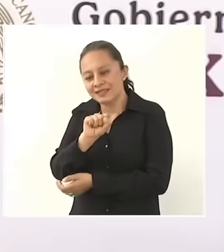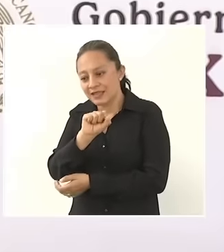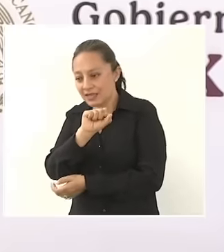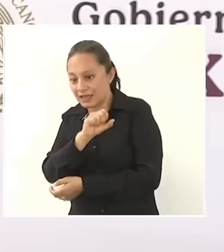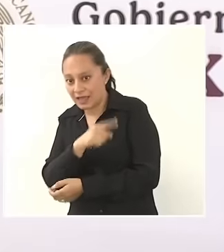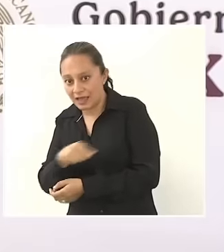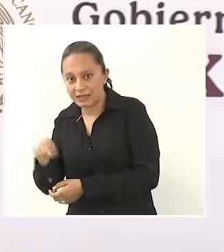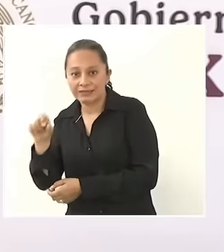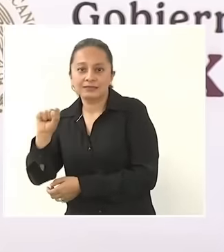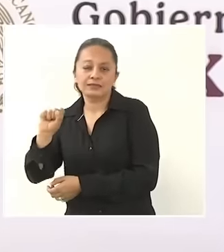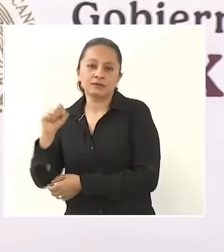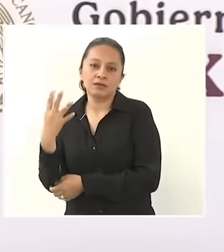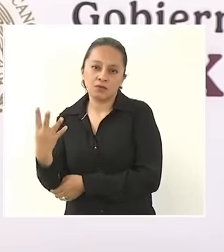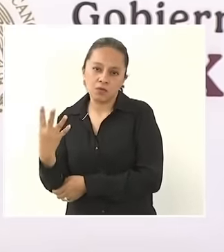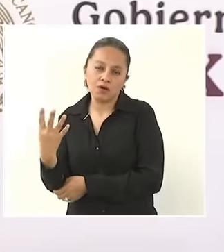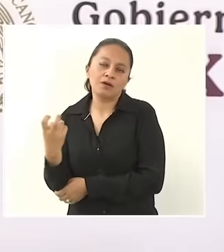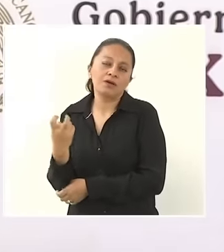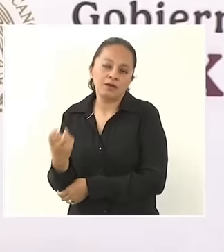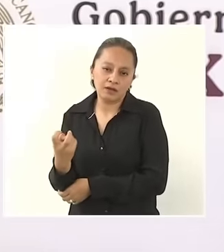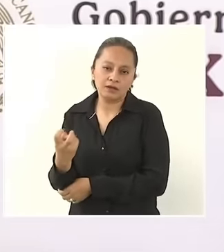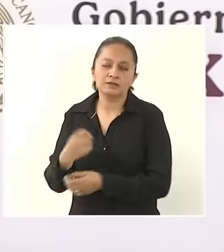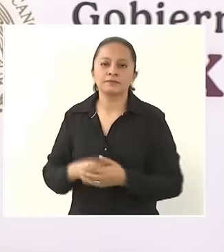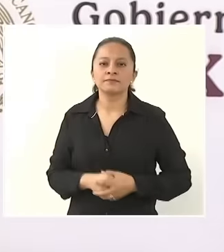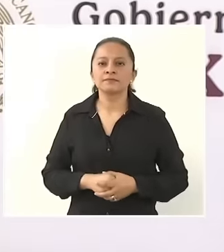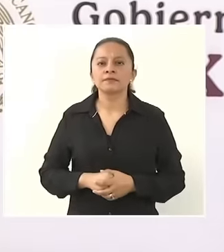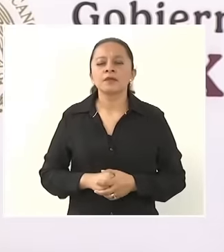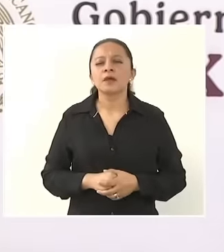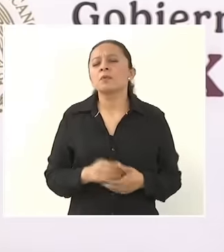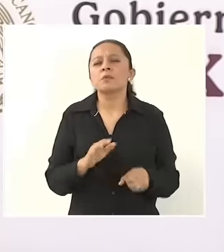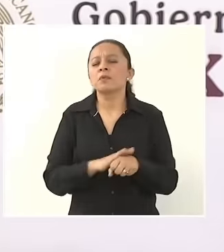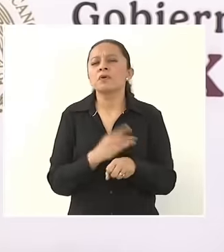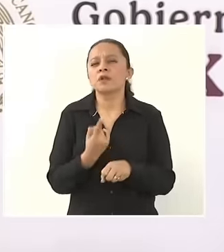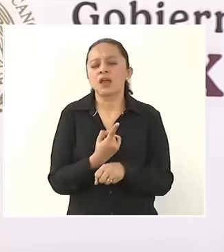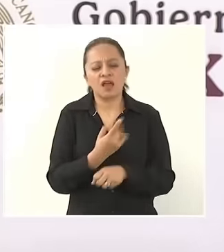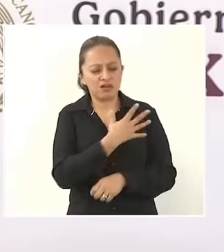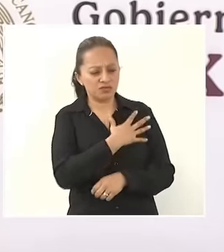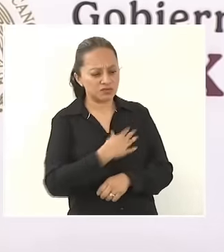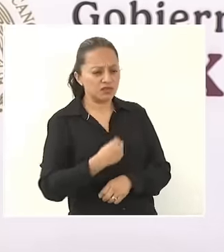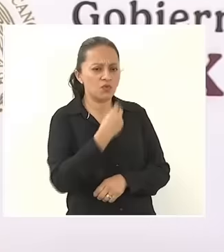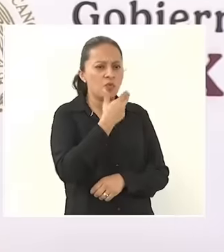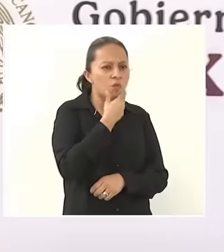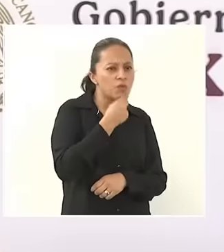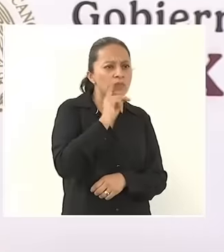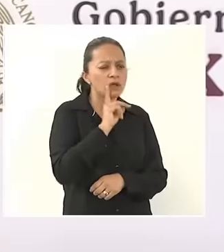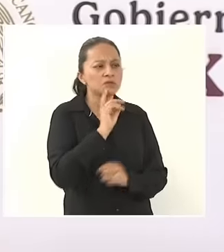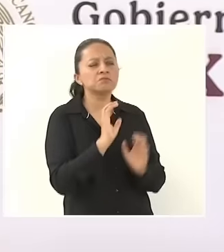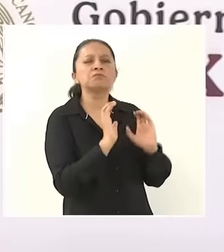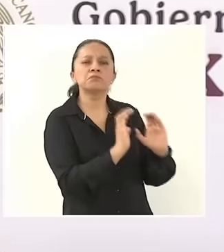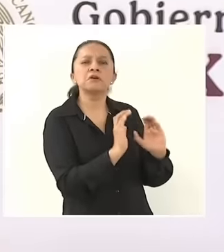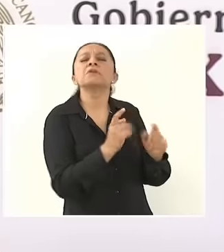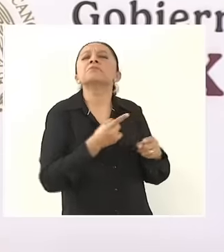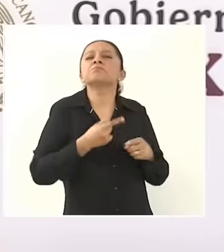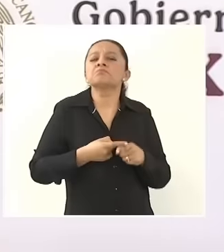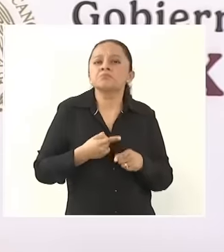ver con eso. Porque ¿quiénes somos las que cuidamos a los hijos y a las hijas?